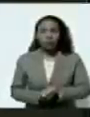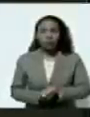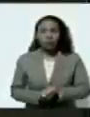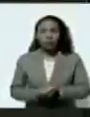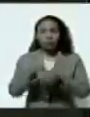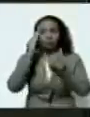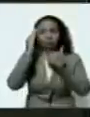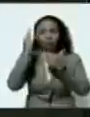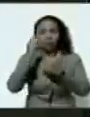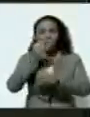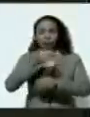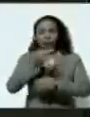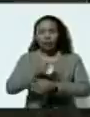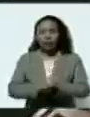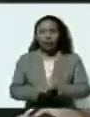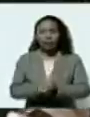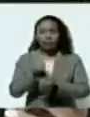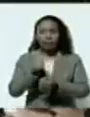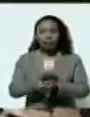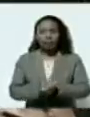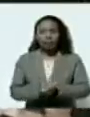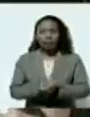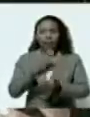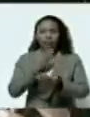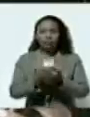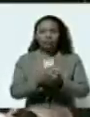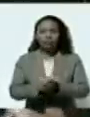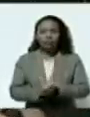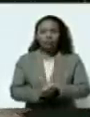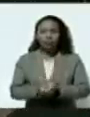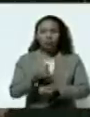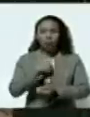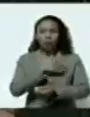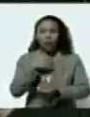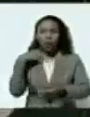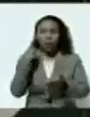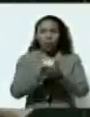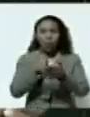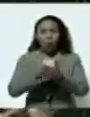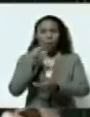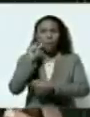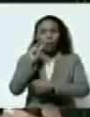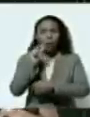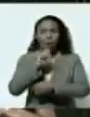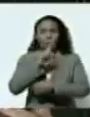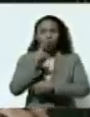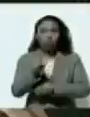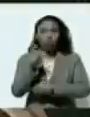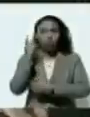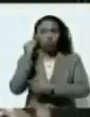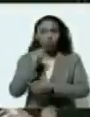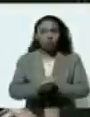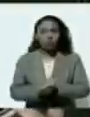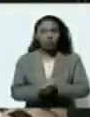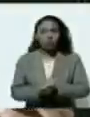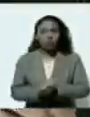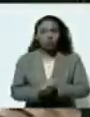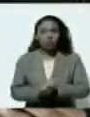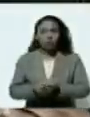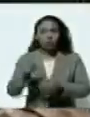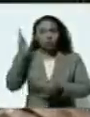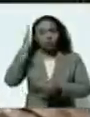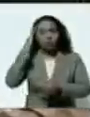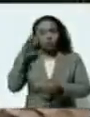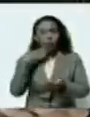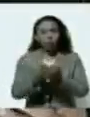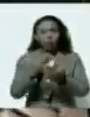Hola, buenas tardes. ¿Bien usted? Bien, gracias. Quería insistir un poco en la pregunta de mi compañera Ana, en el sentido de saber si estas pruebas